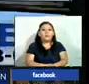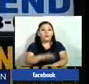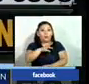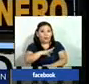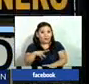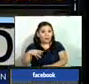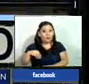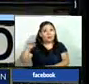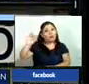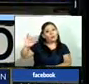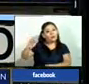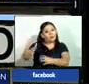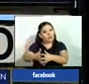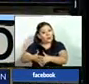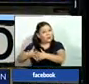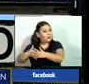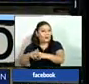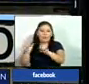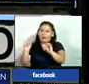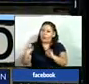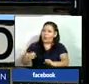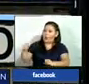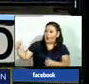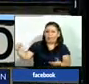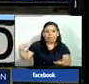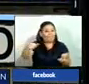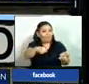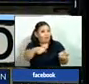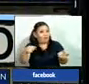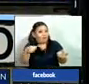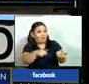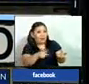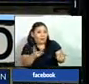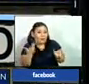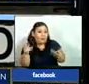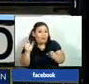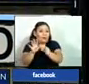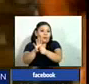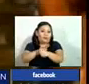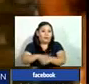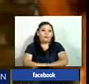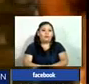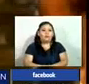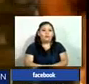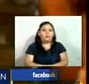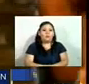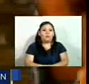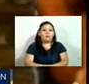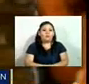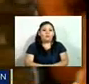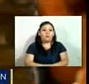familiares en Estados Unidos ya no los pueden ayudar económicamente por la crisis del coronavirus Ana